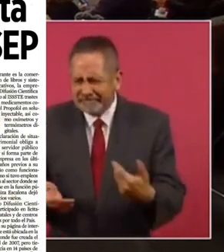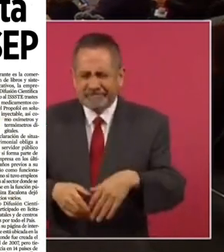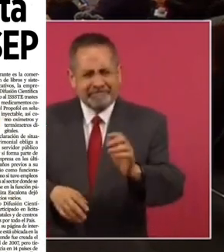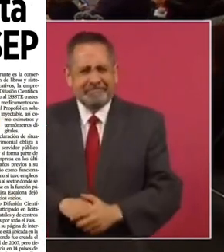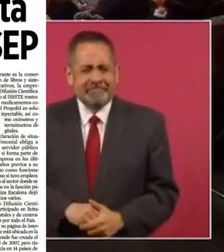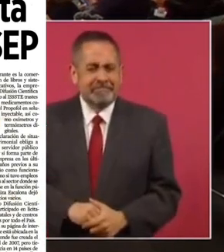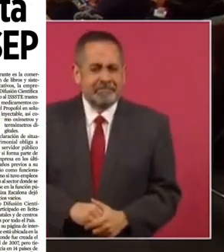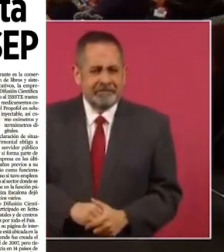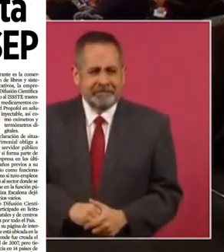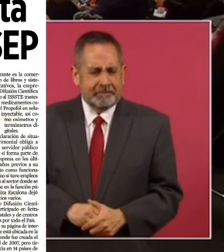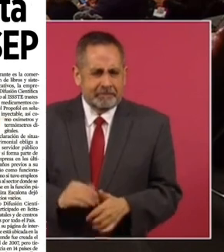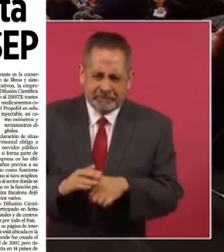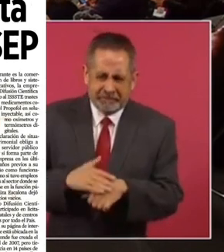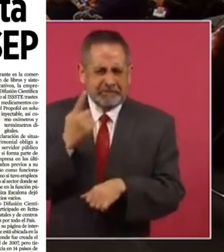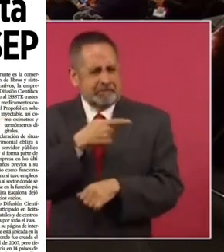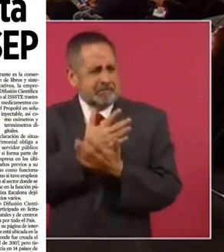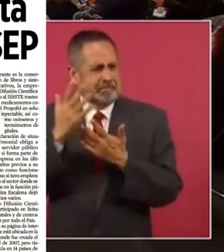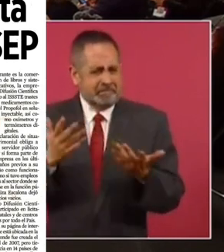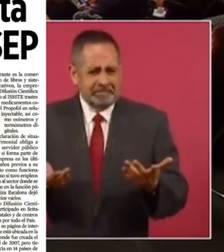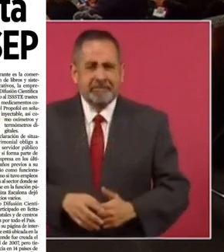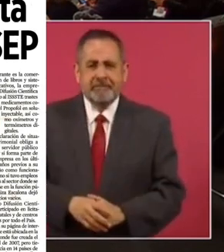planteo, ¿por qué